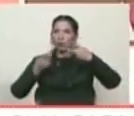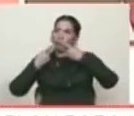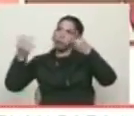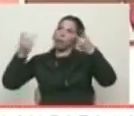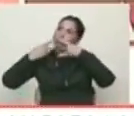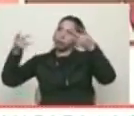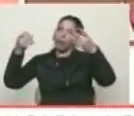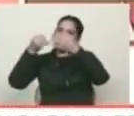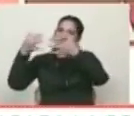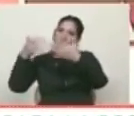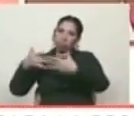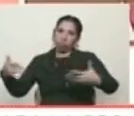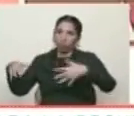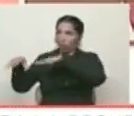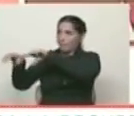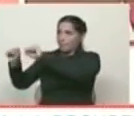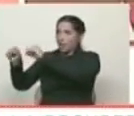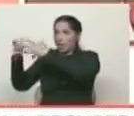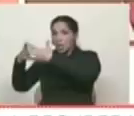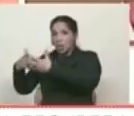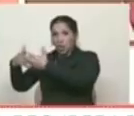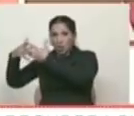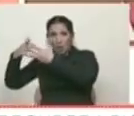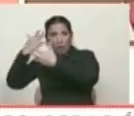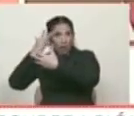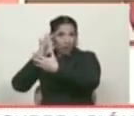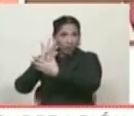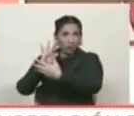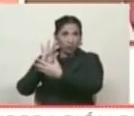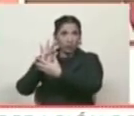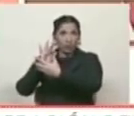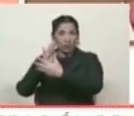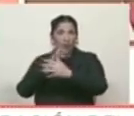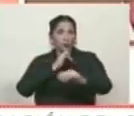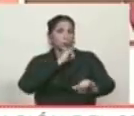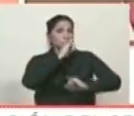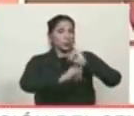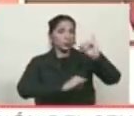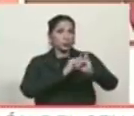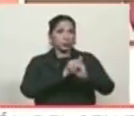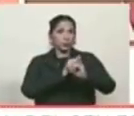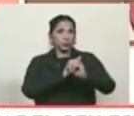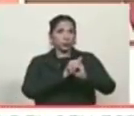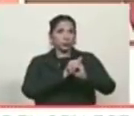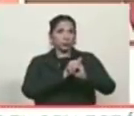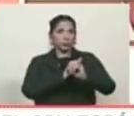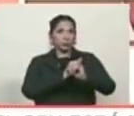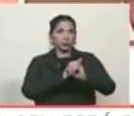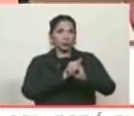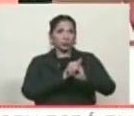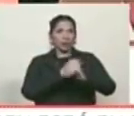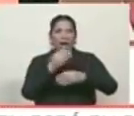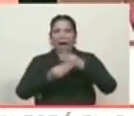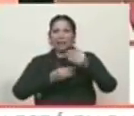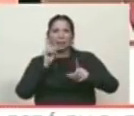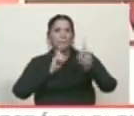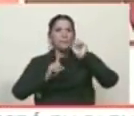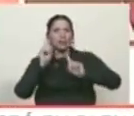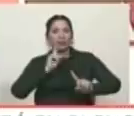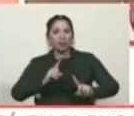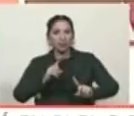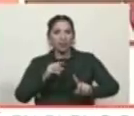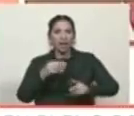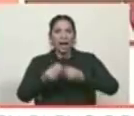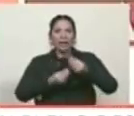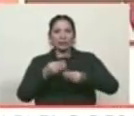Imperio Norteamericano. Han intentado por redes sociales estos últimos días, bueno, montar la matriz de a ver si generan alguna